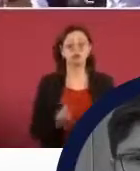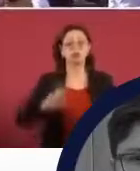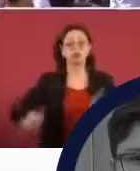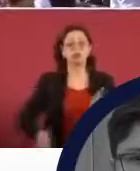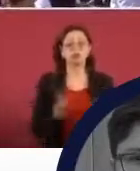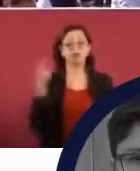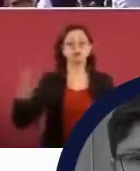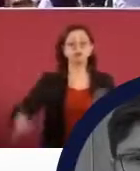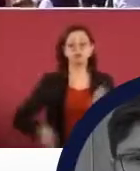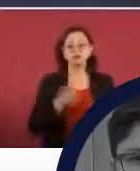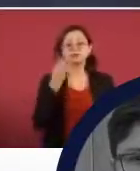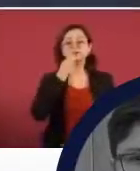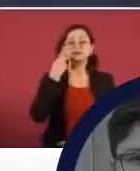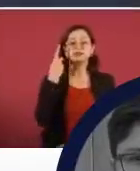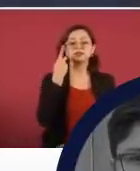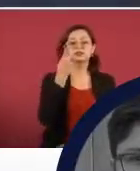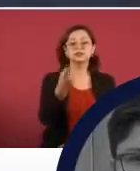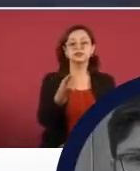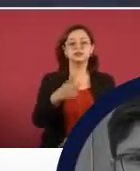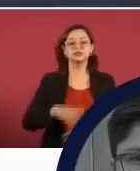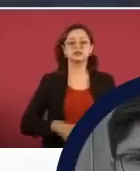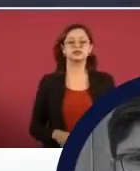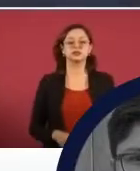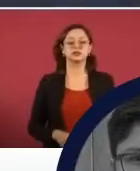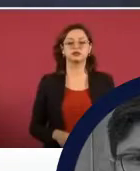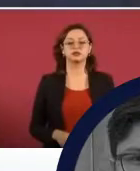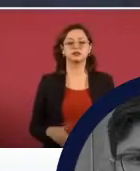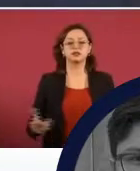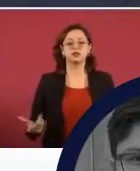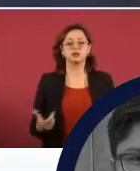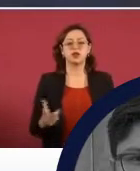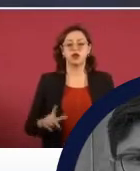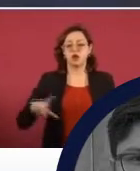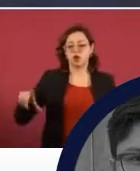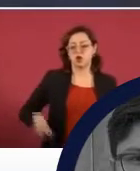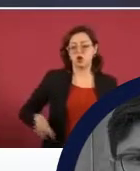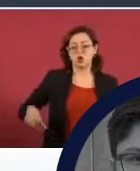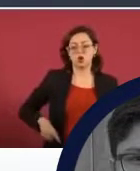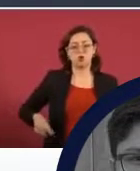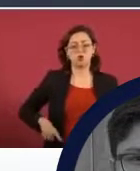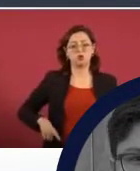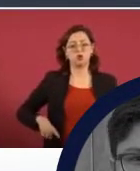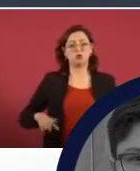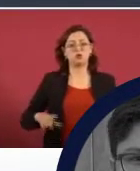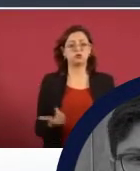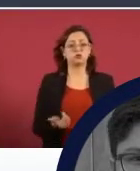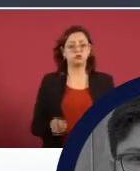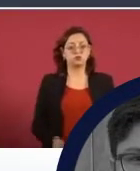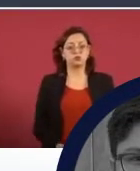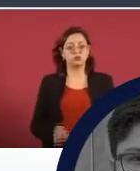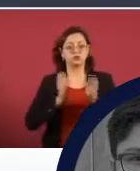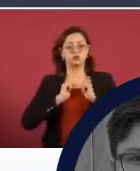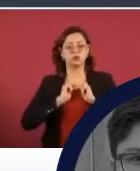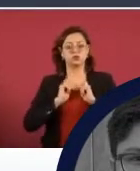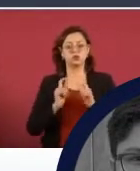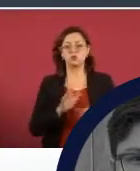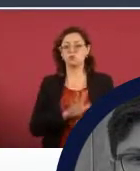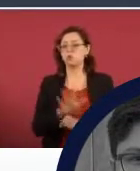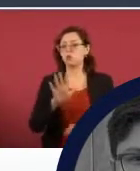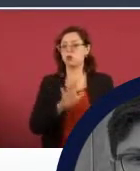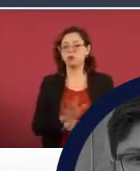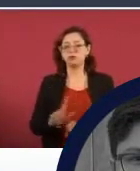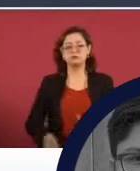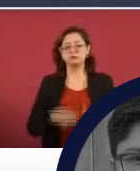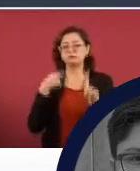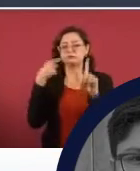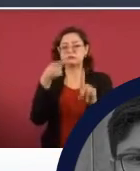esperarlo. De lo que se dijo, la construcción de la Guardia Nacional, el Instituto de Salud para el Bienestar, la verdad es que